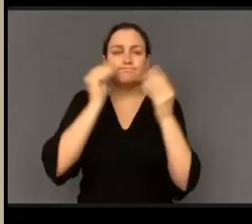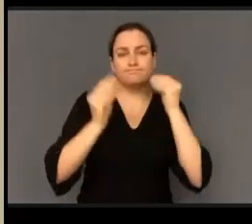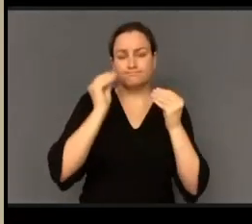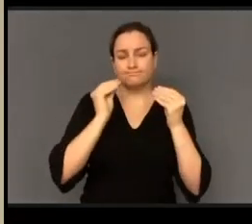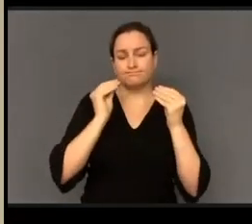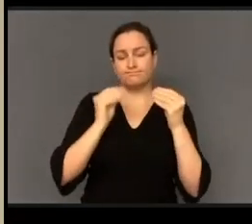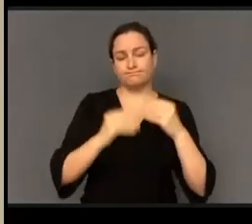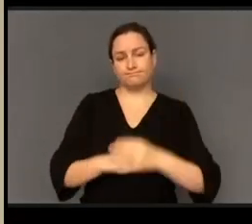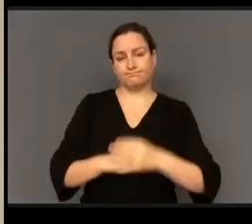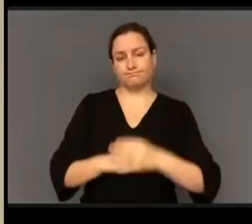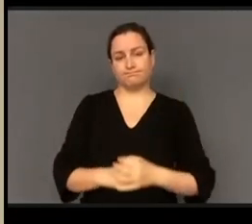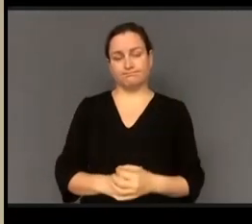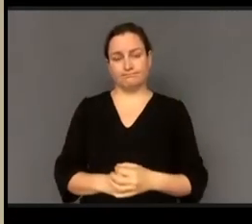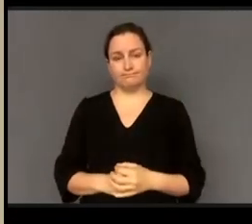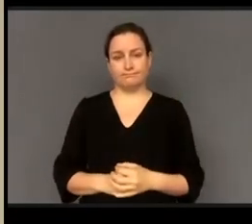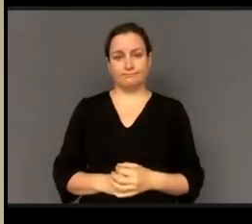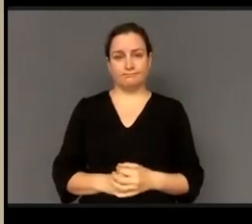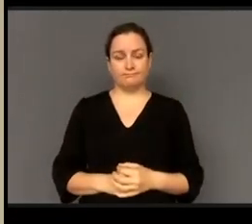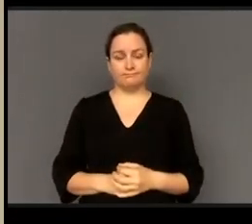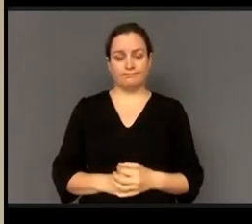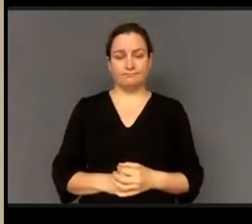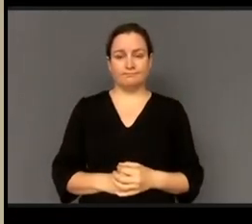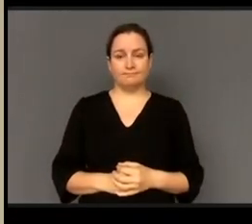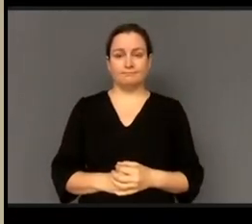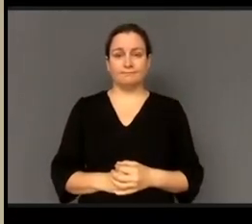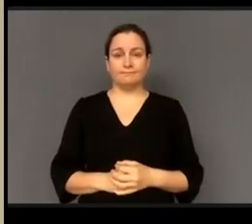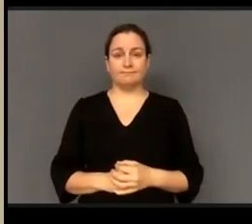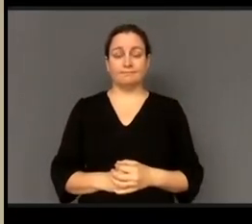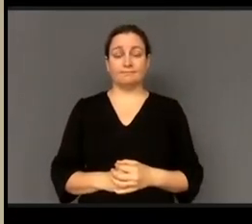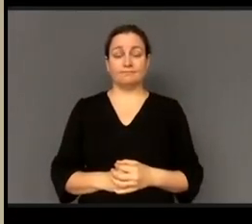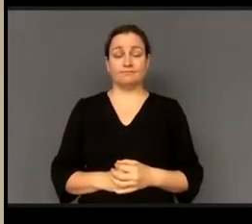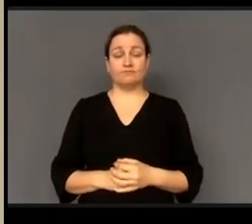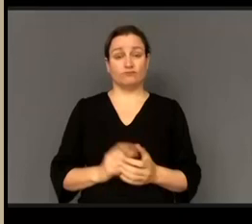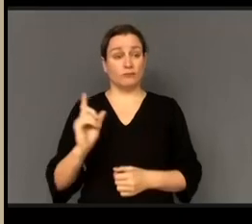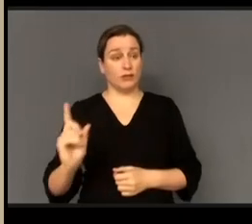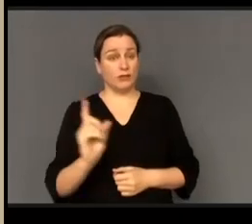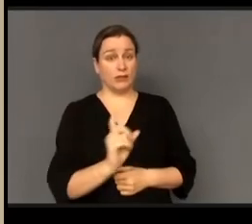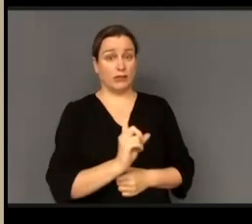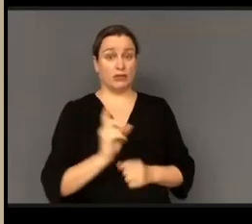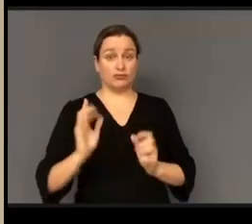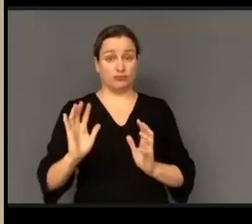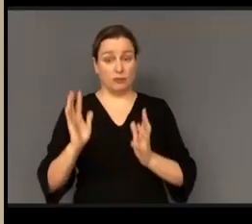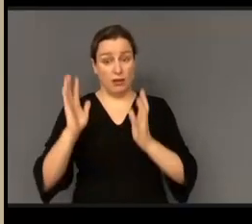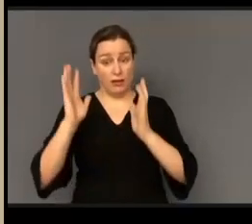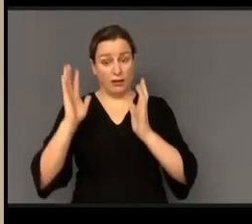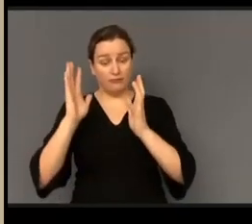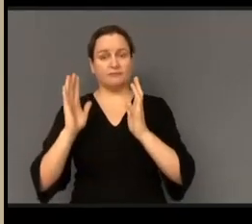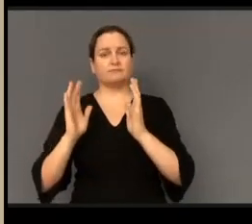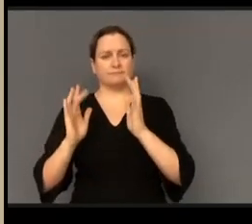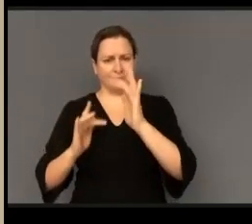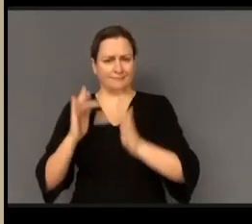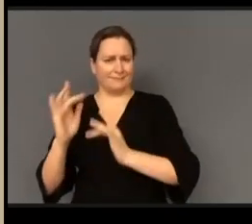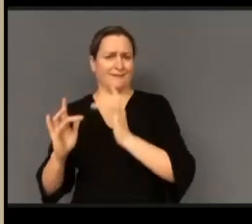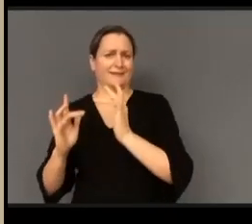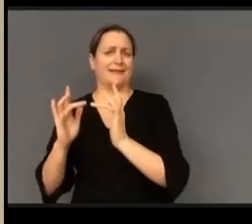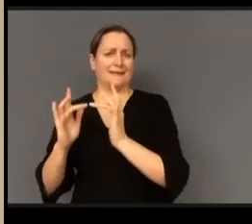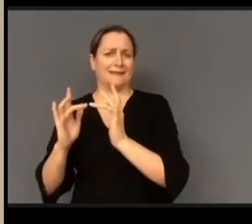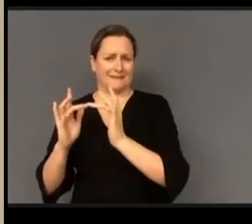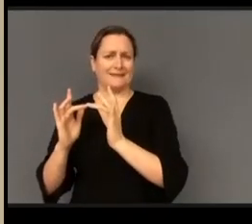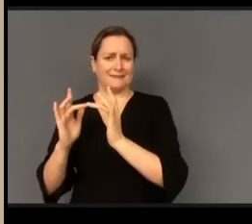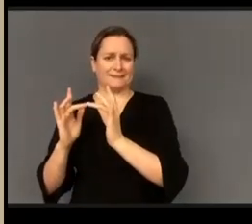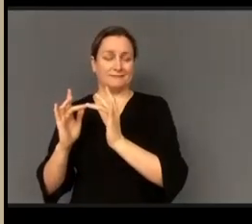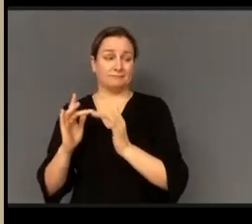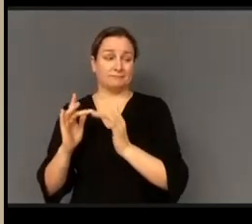No solamente se ha vuelto esencial para la vida y las actividades socioeconómicas, sino que también